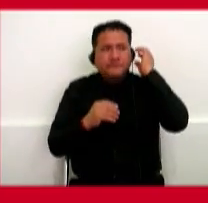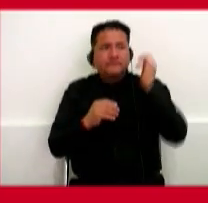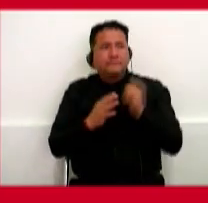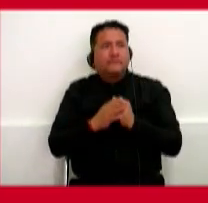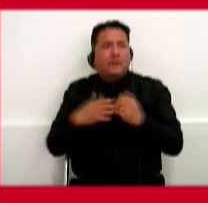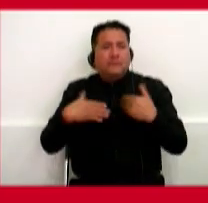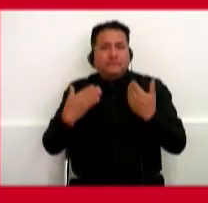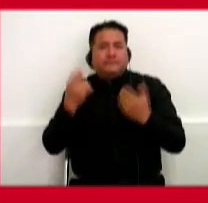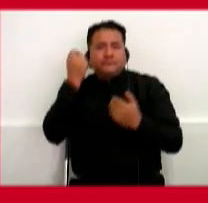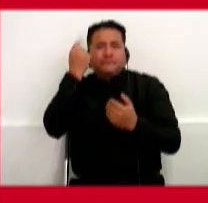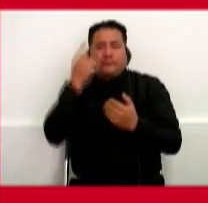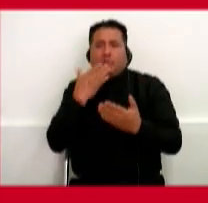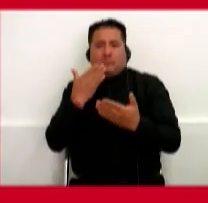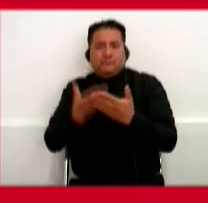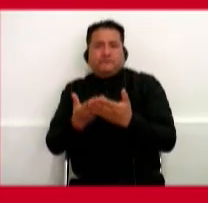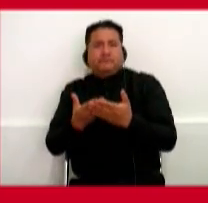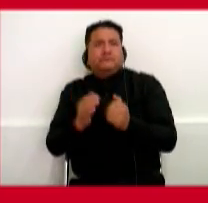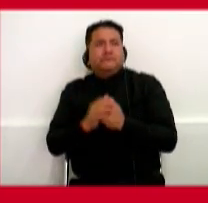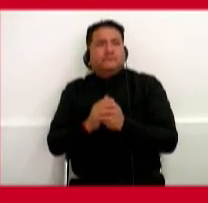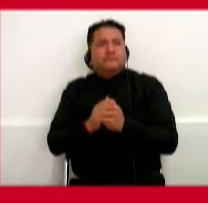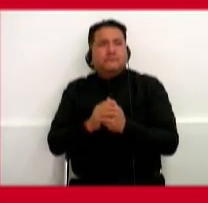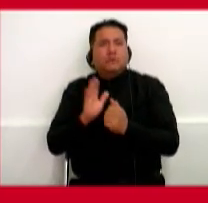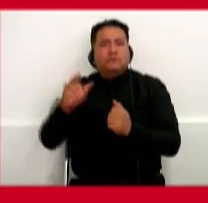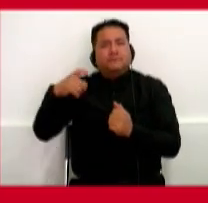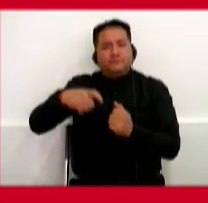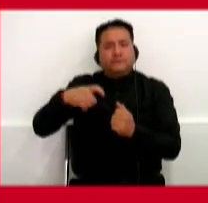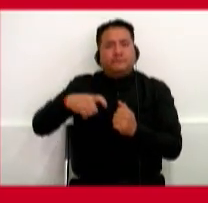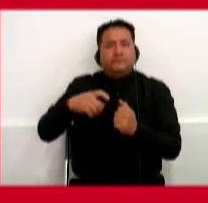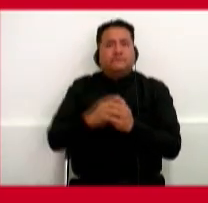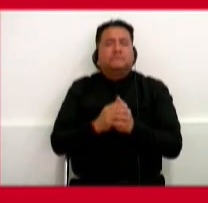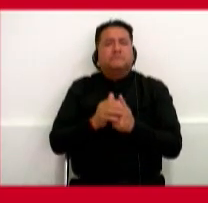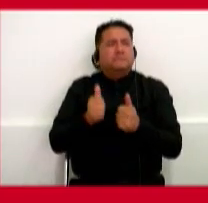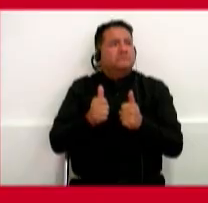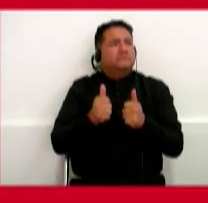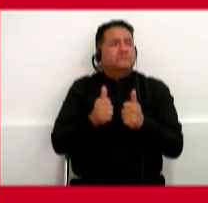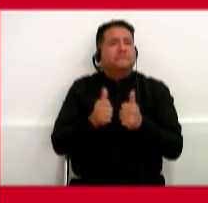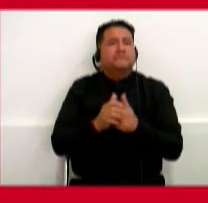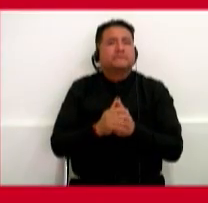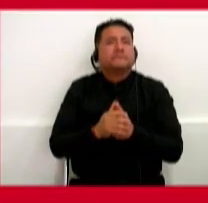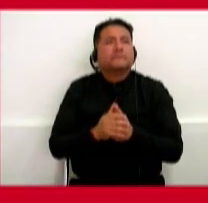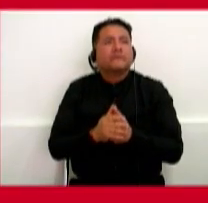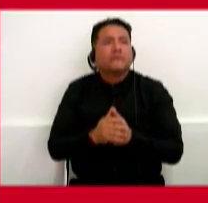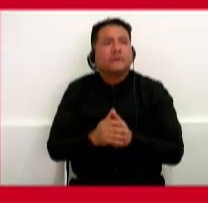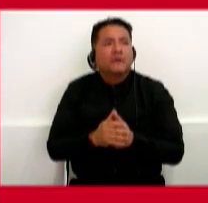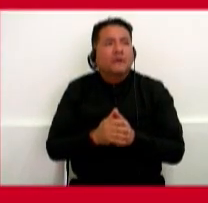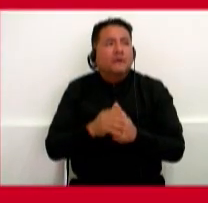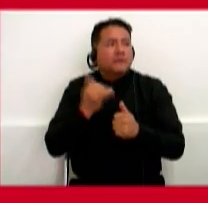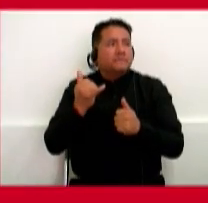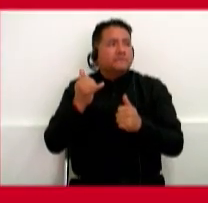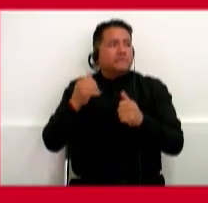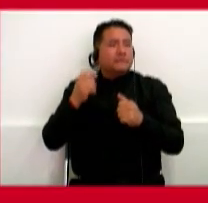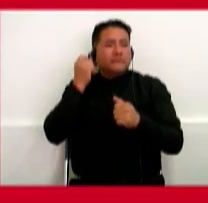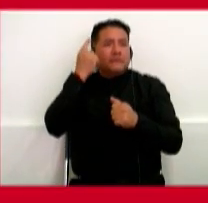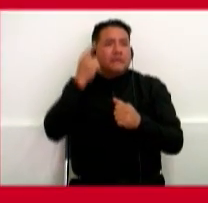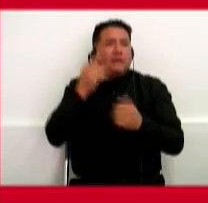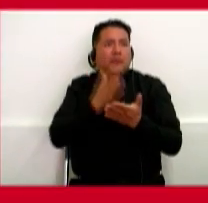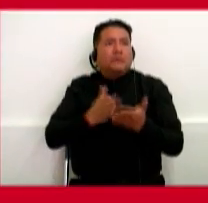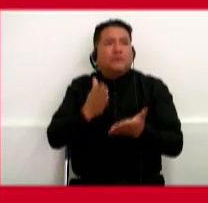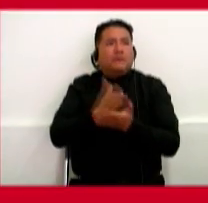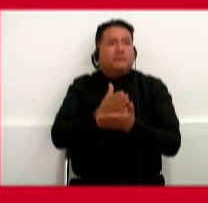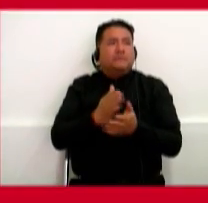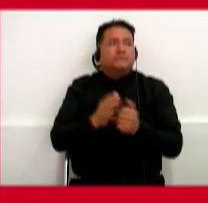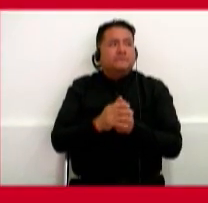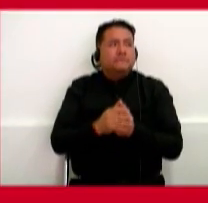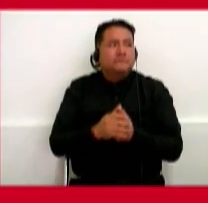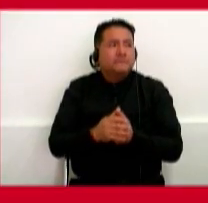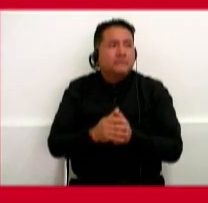entender bien cuáles eran sus necesidades explícitas e implícitas, o sea, entender bien el problema. Y también bosquejar una solución de